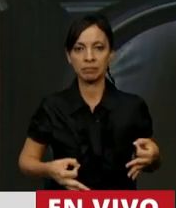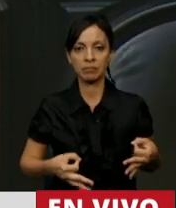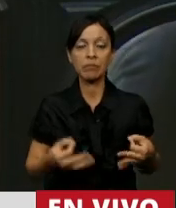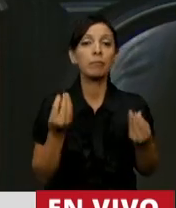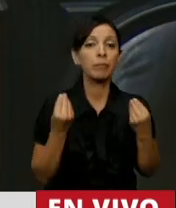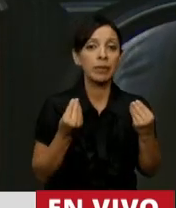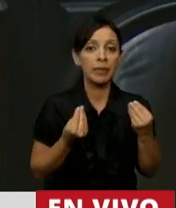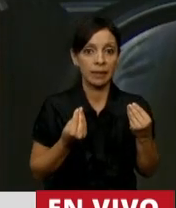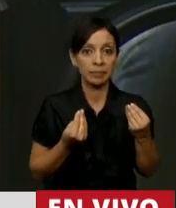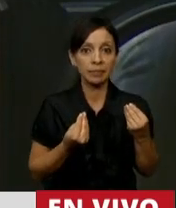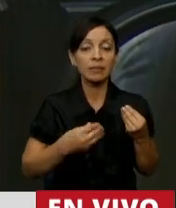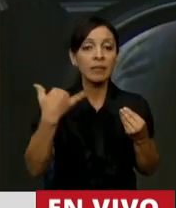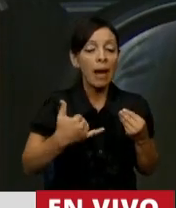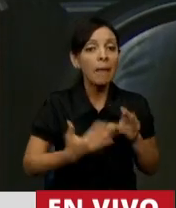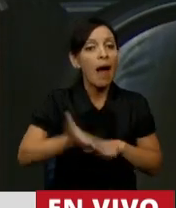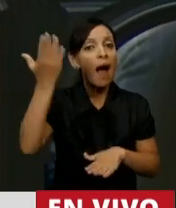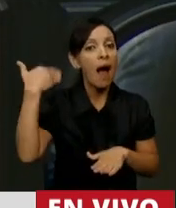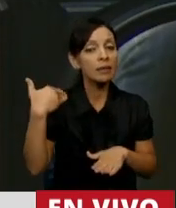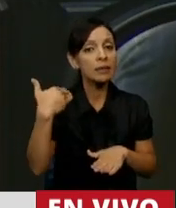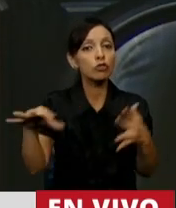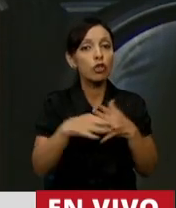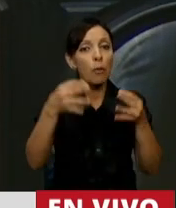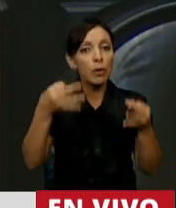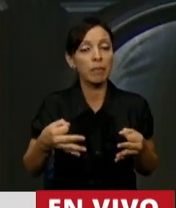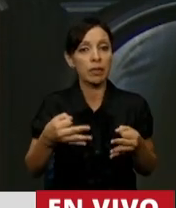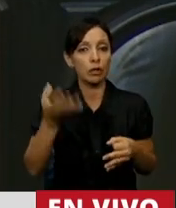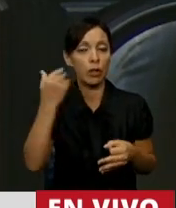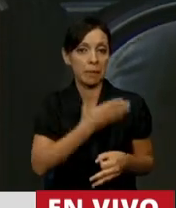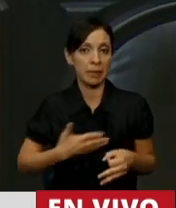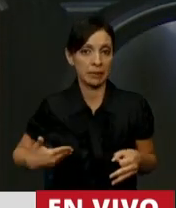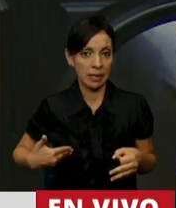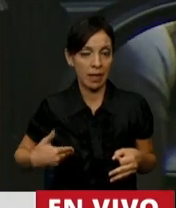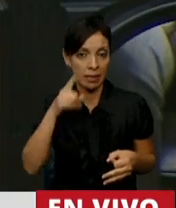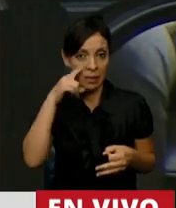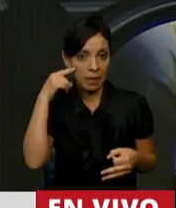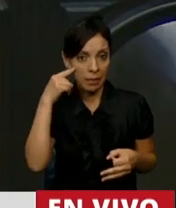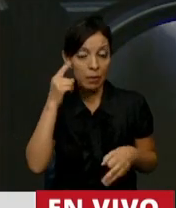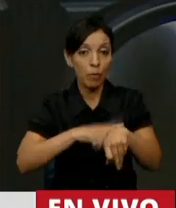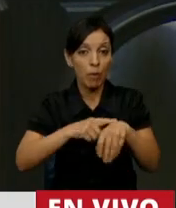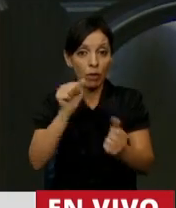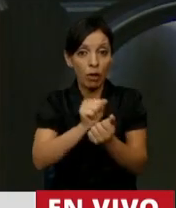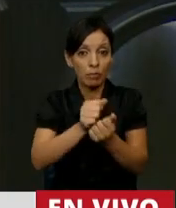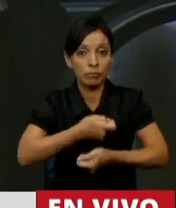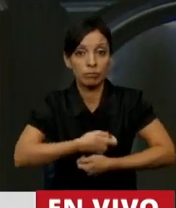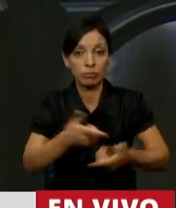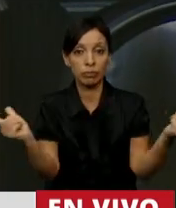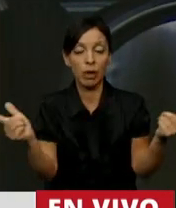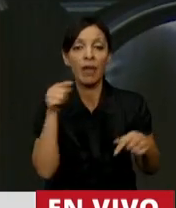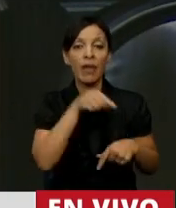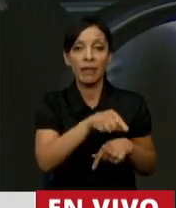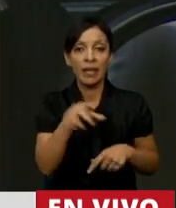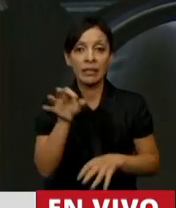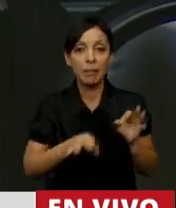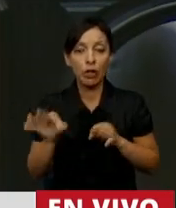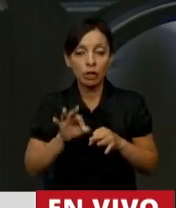había un compromiso del presidente fernández cuando se le se lanzó este libro de que este proyecto iba a ser tratado en